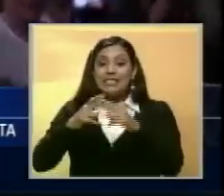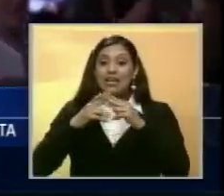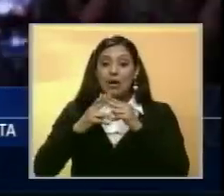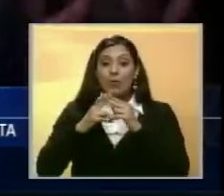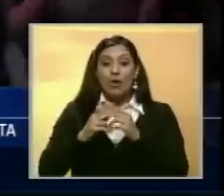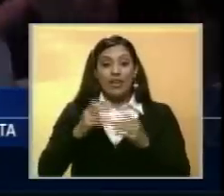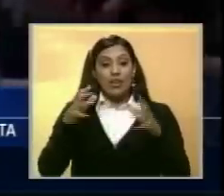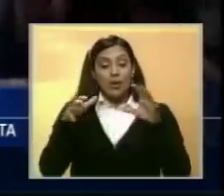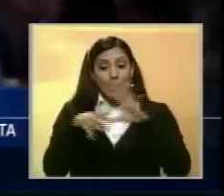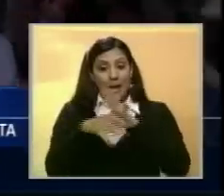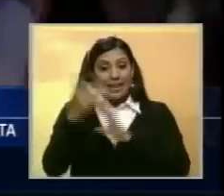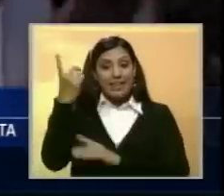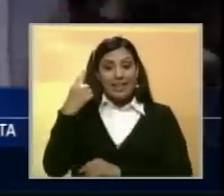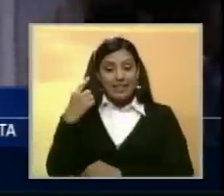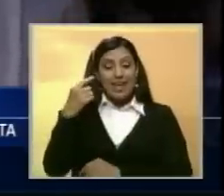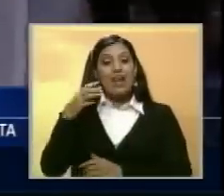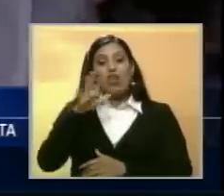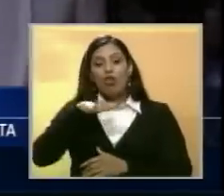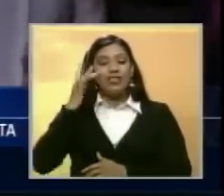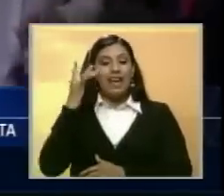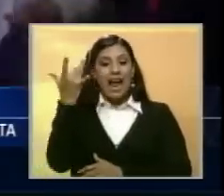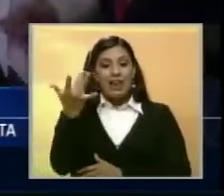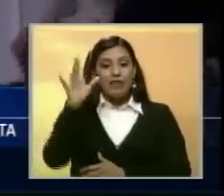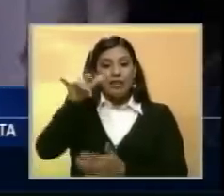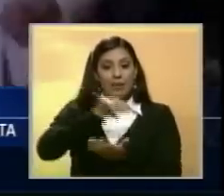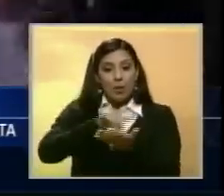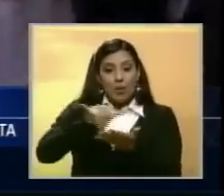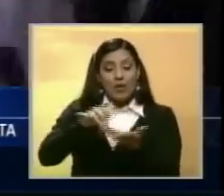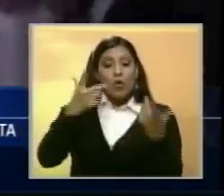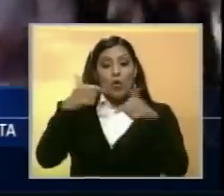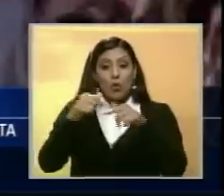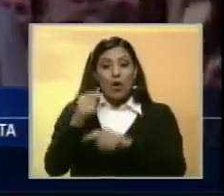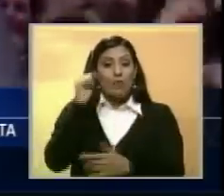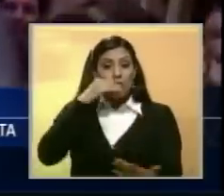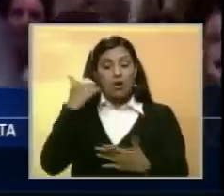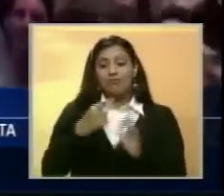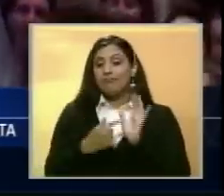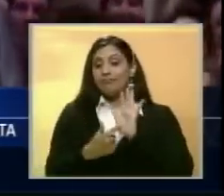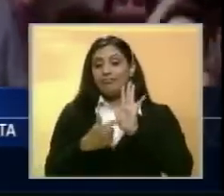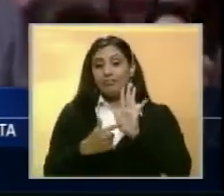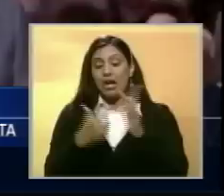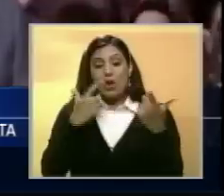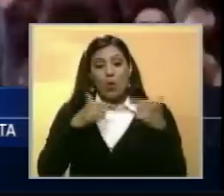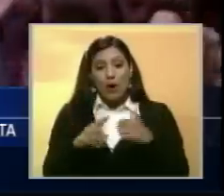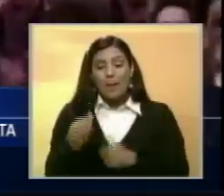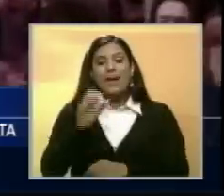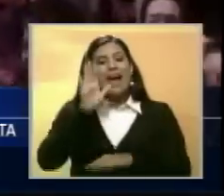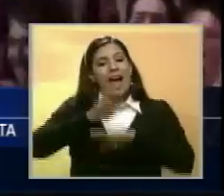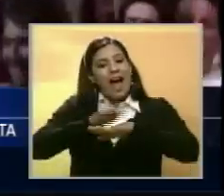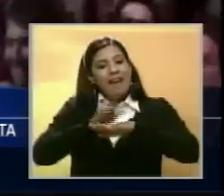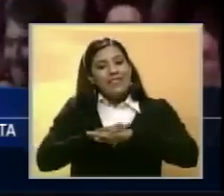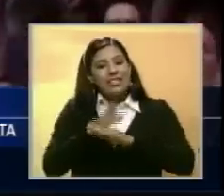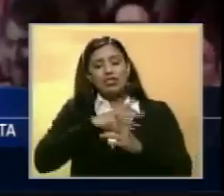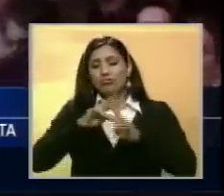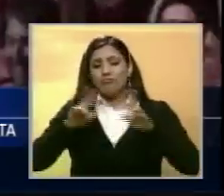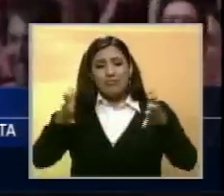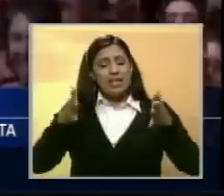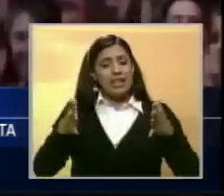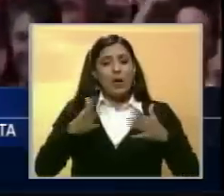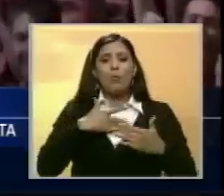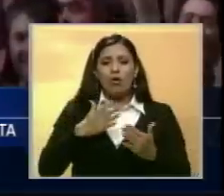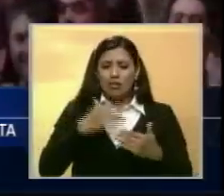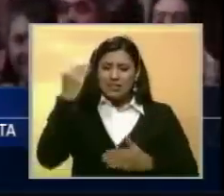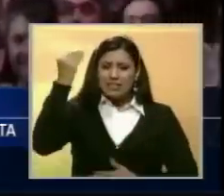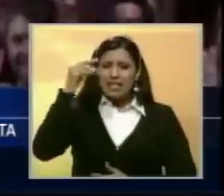del supermartes en California y Nueva Jersey, la representante del Partido Demócrata se pronunció en Brooklyn para manifestar que su victoria se